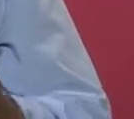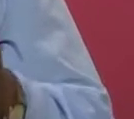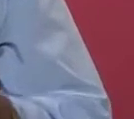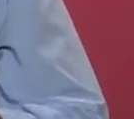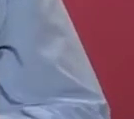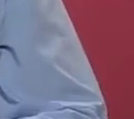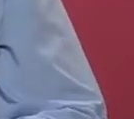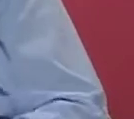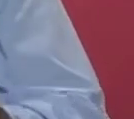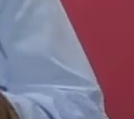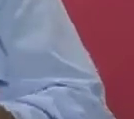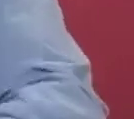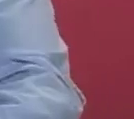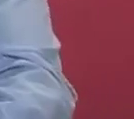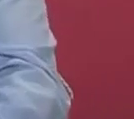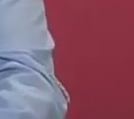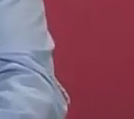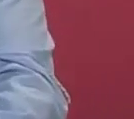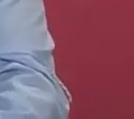algo lindo aquí,